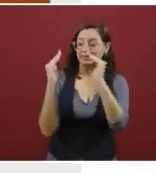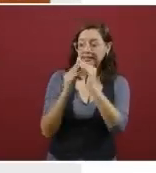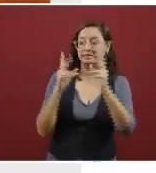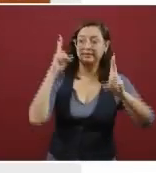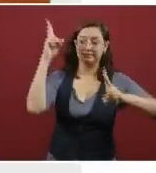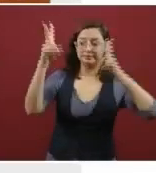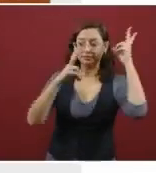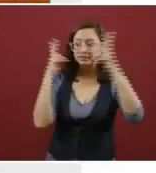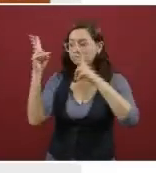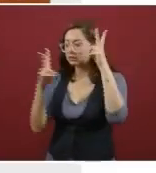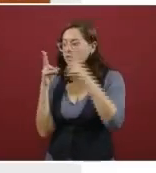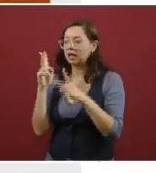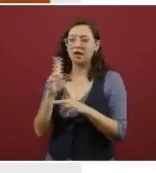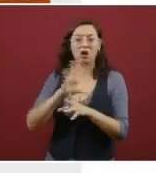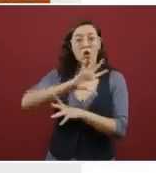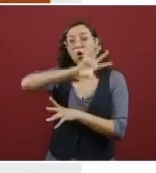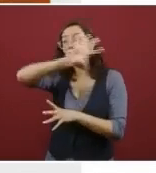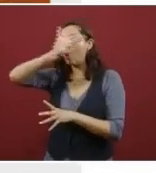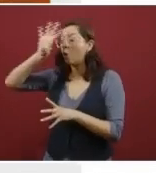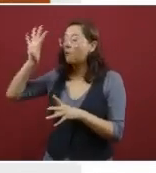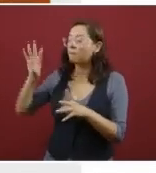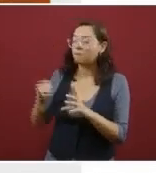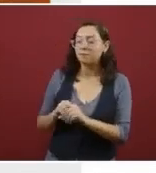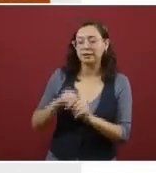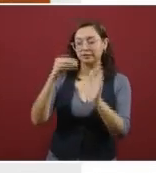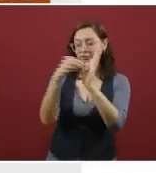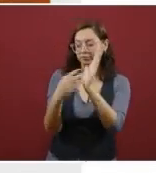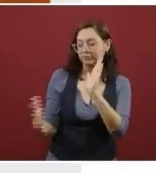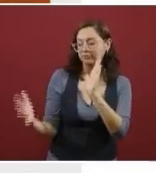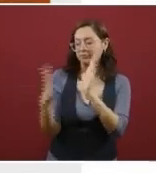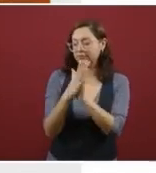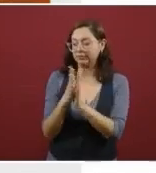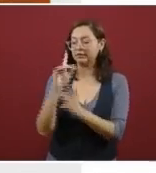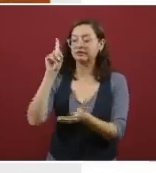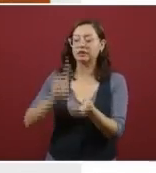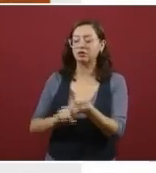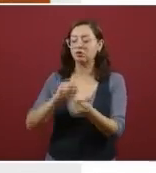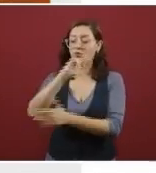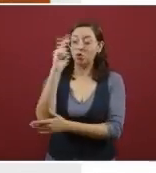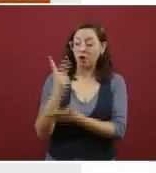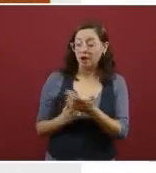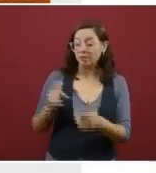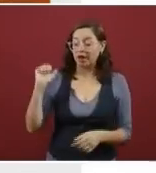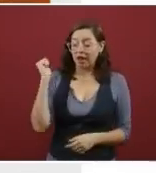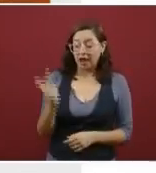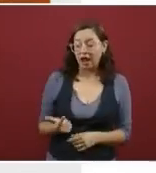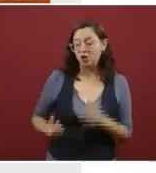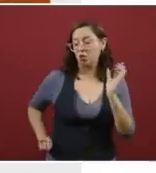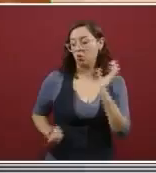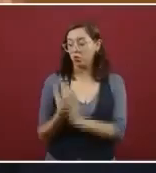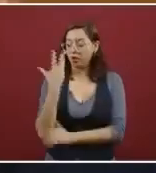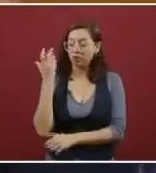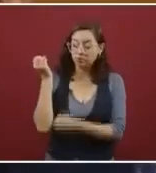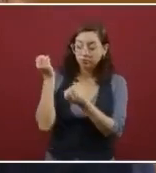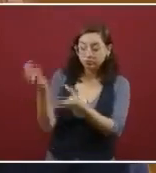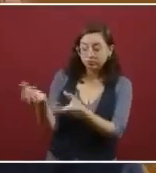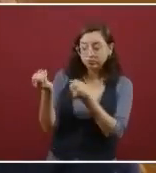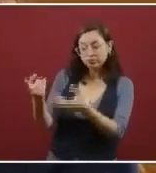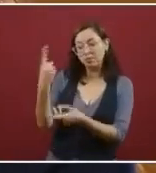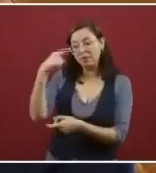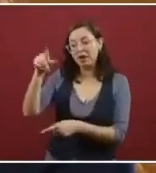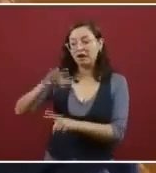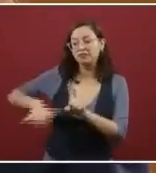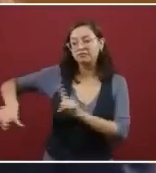para elaborar un censo completo de acuerdo a los programas que ya existían o la posibilidad de desarrollo de nuevos programas de bienestar y